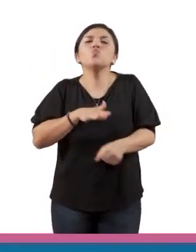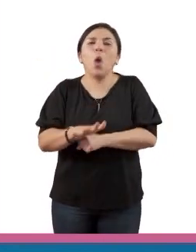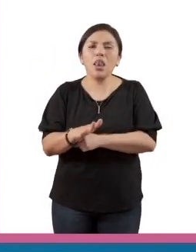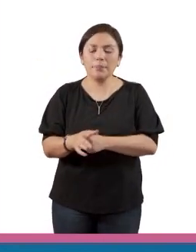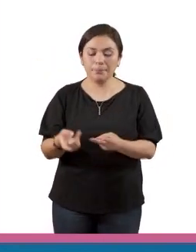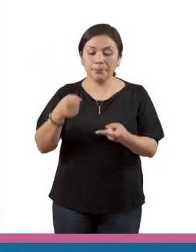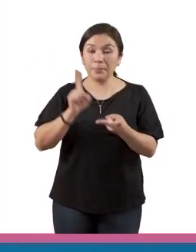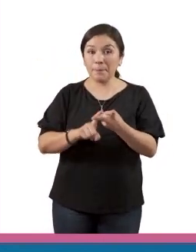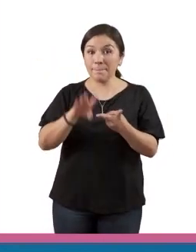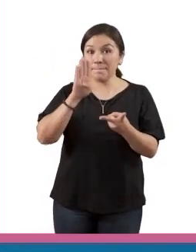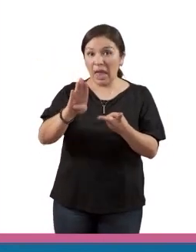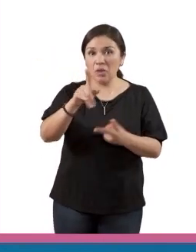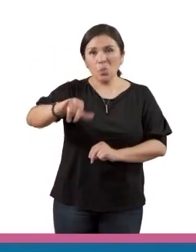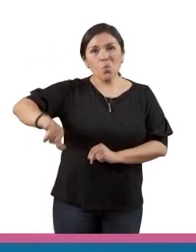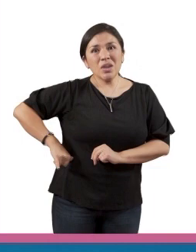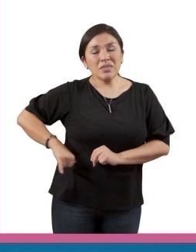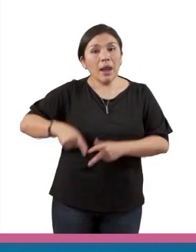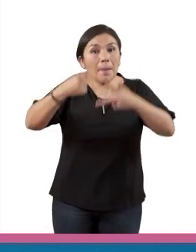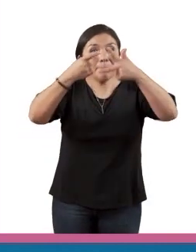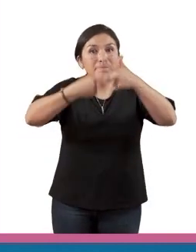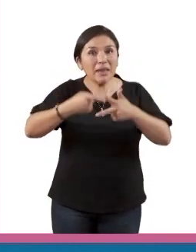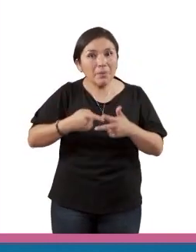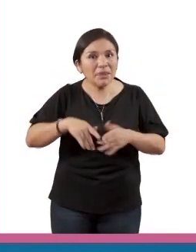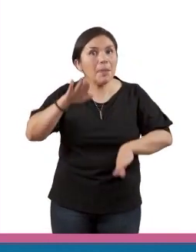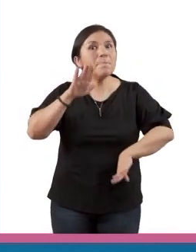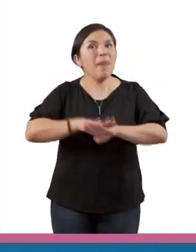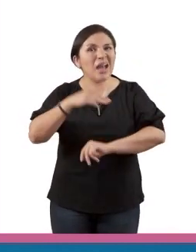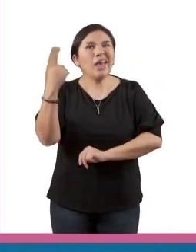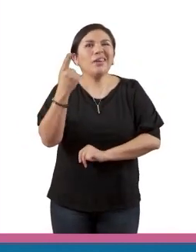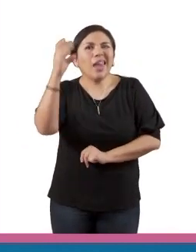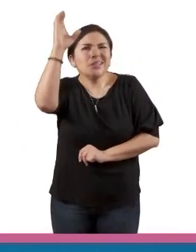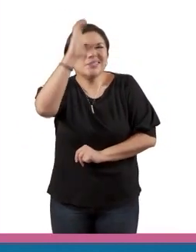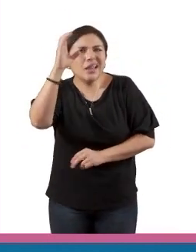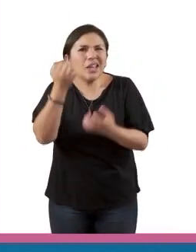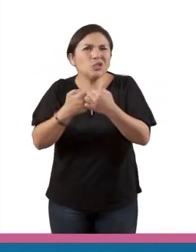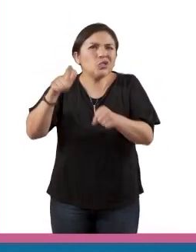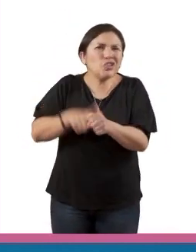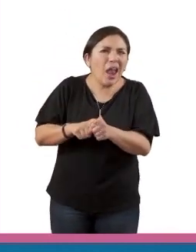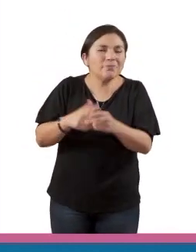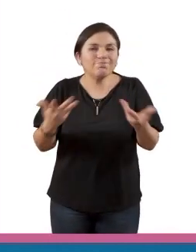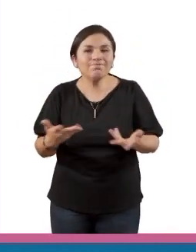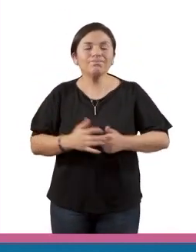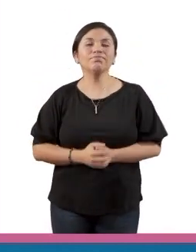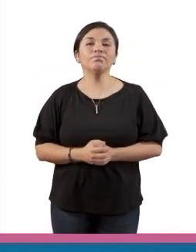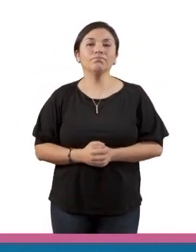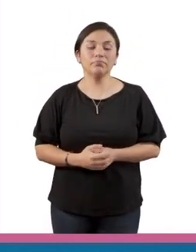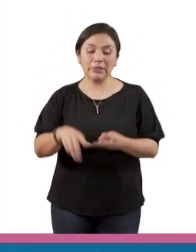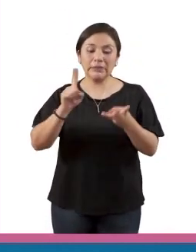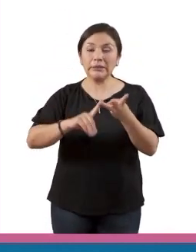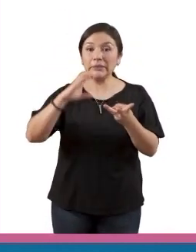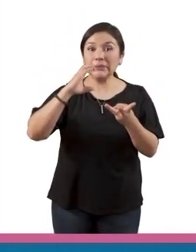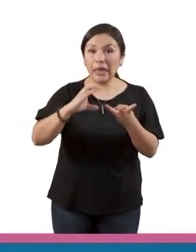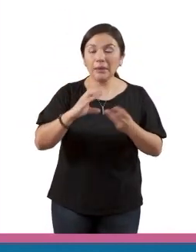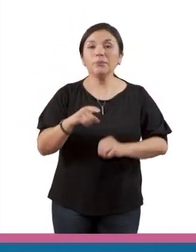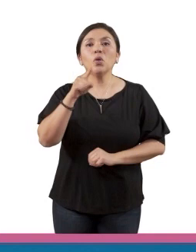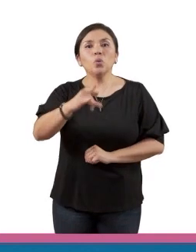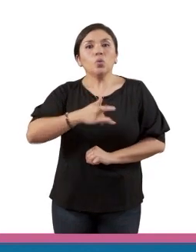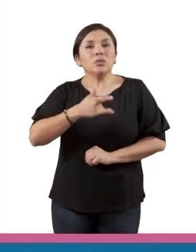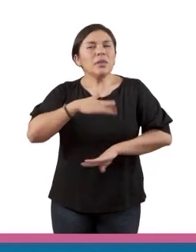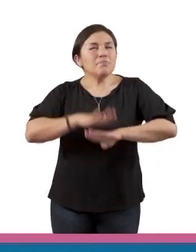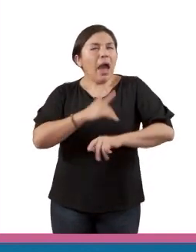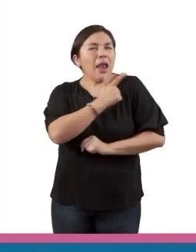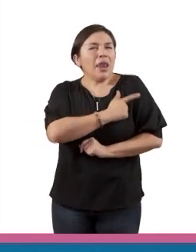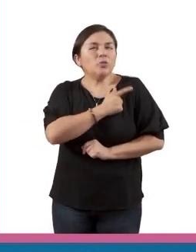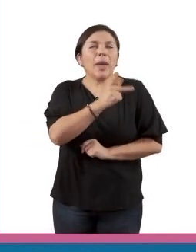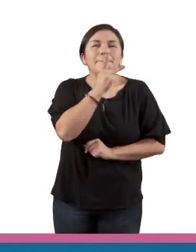B. Te interesan las matemáticas más que las ciencias sociales. C. Te apasionan